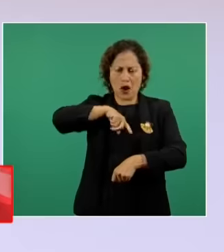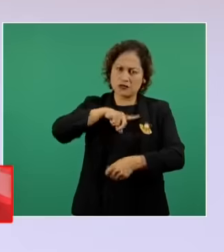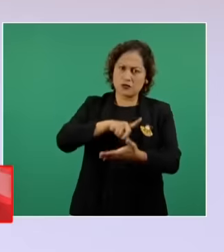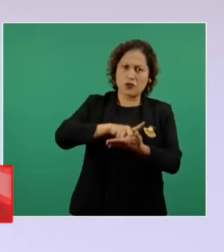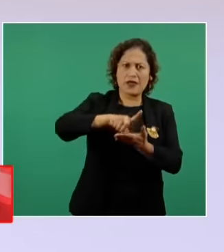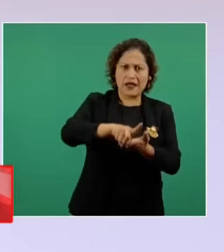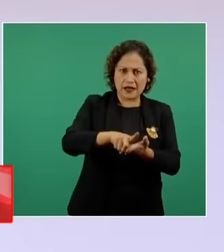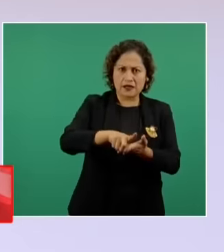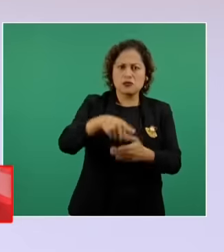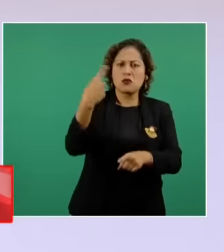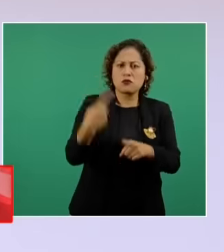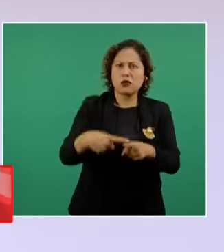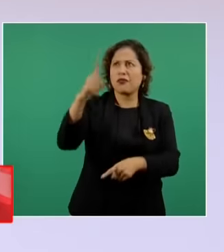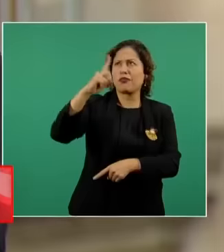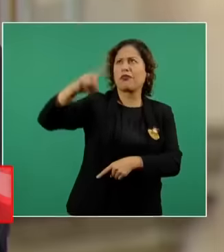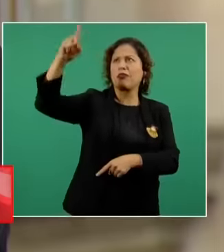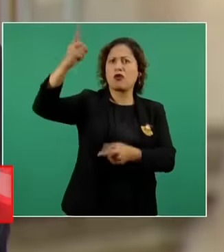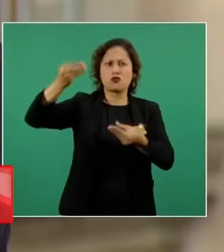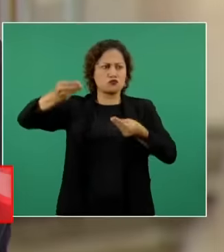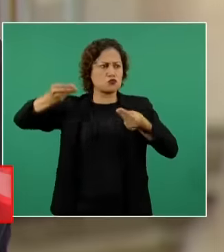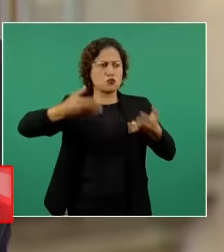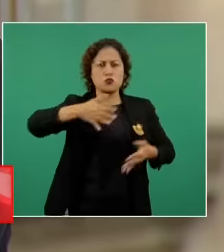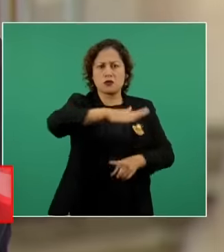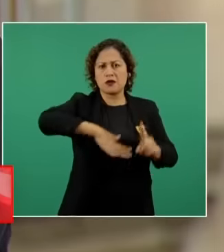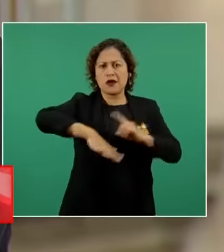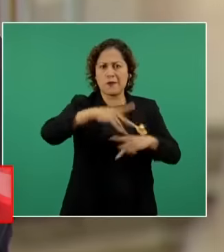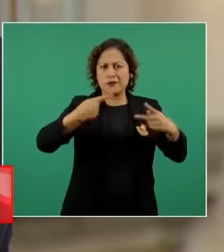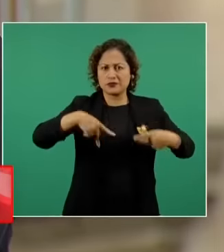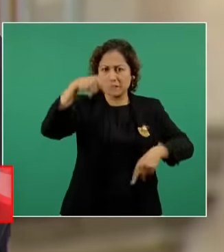concedidos por Dios a los mexicanos,